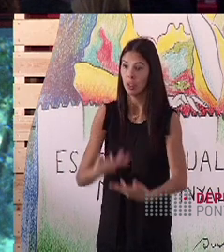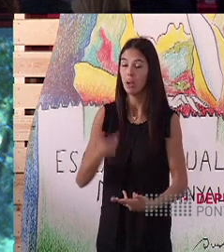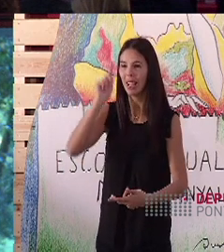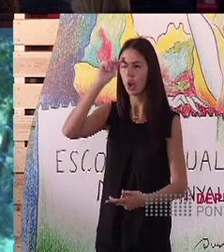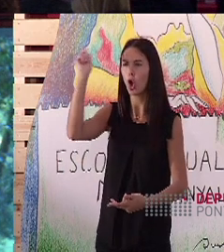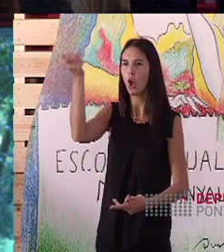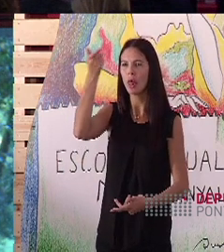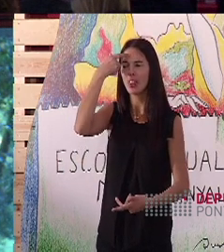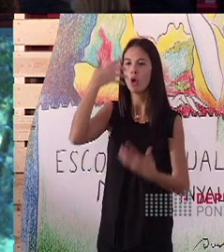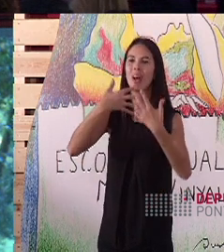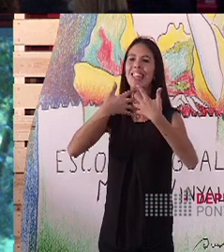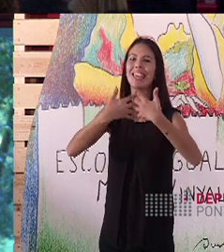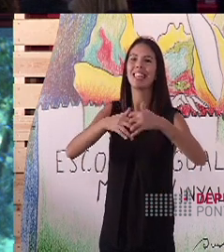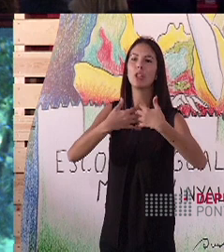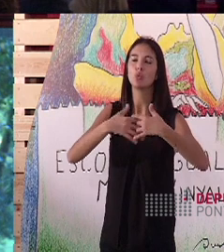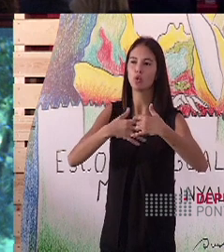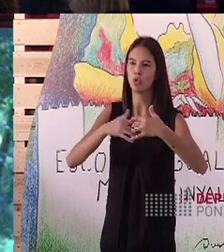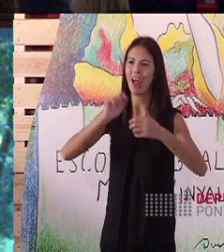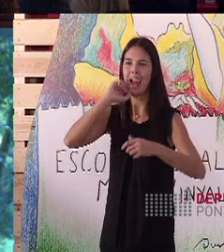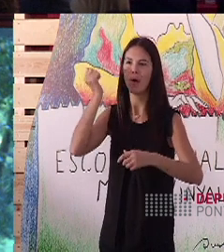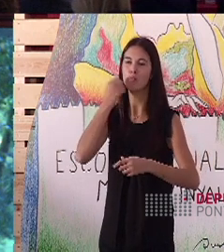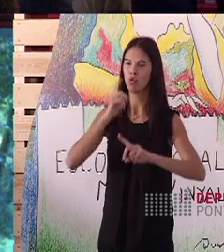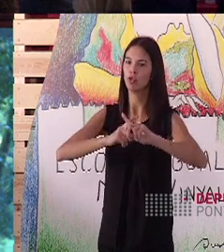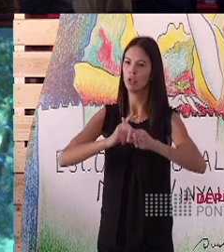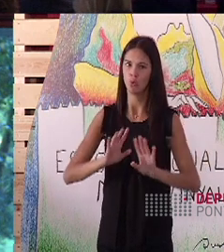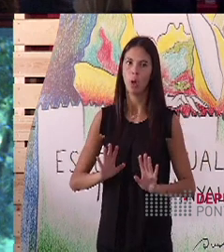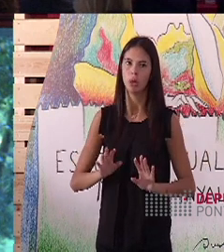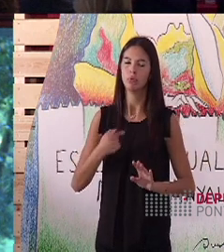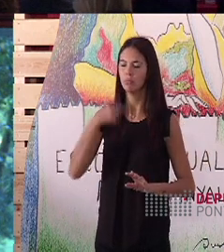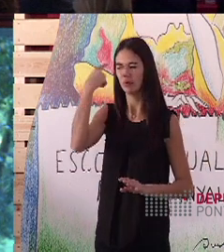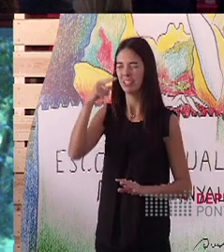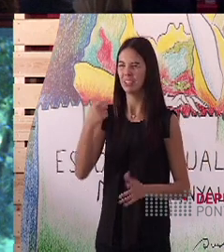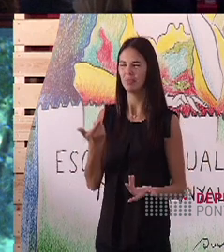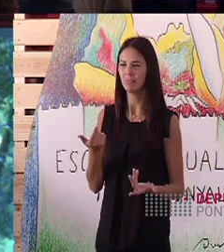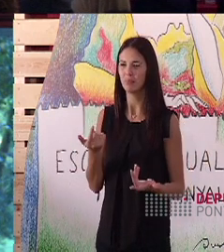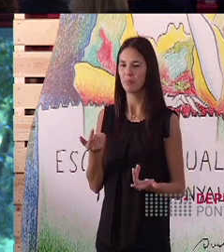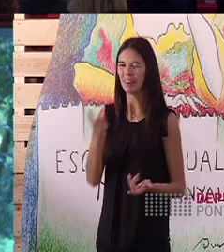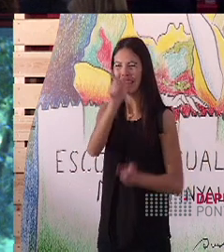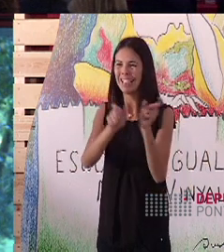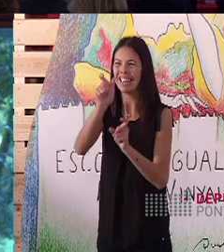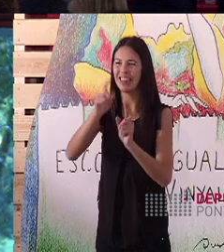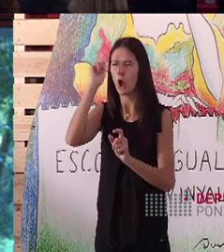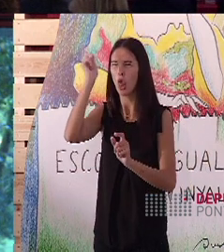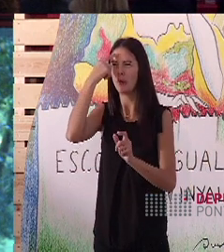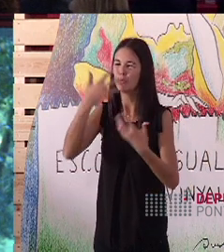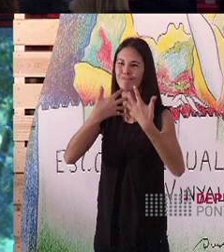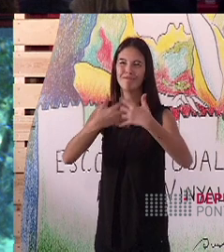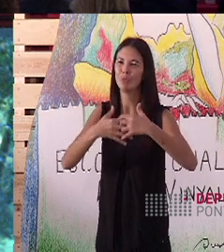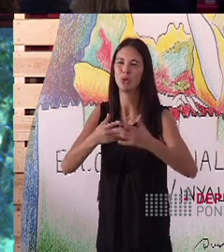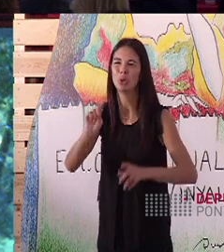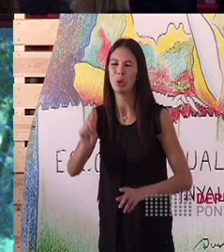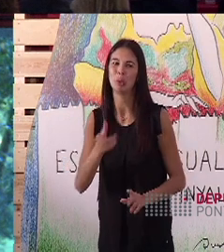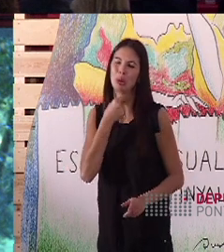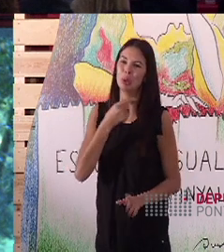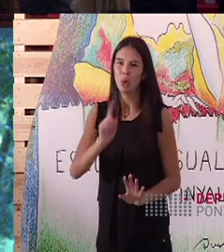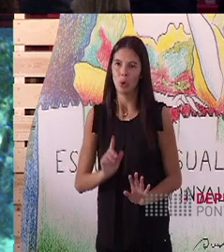concepto de industria de la explotación sexual. Yo sé que hay gente que el concepto de industria no le gusta mucho, pero la realidad es